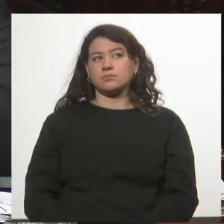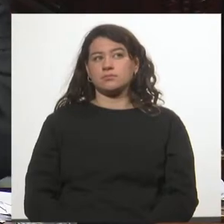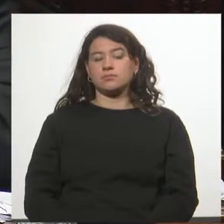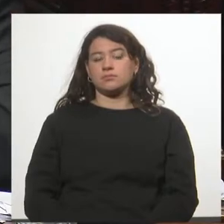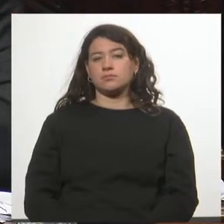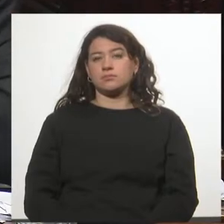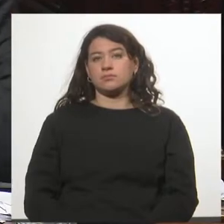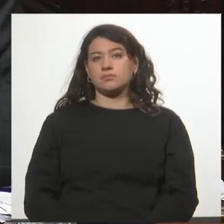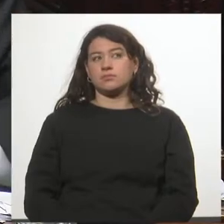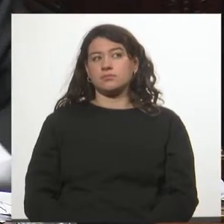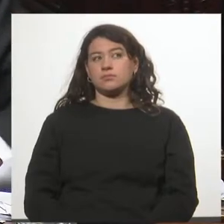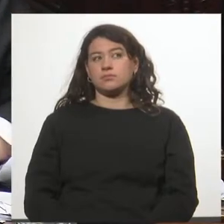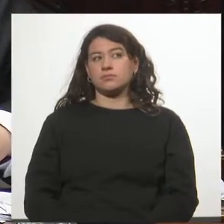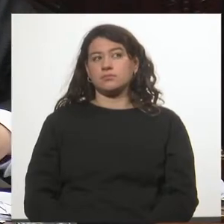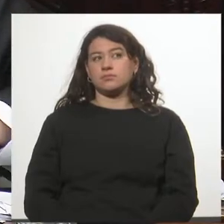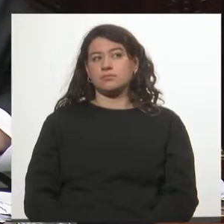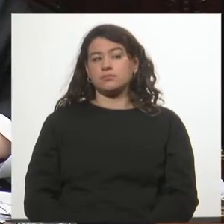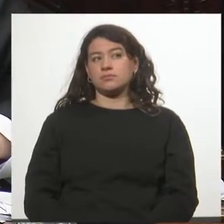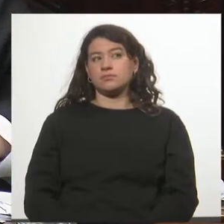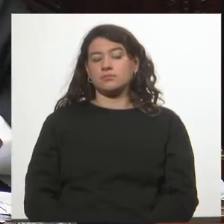invoca una